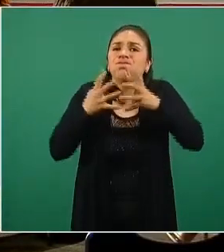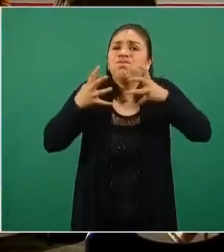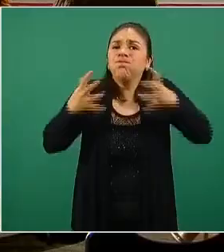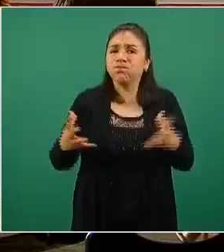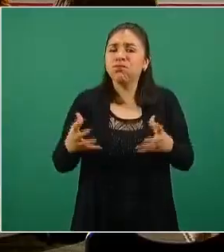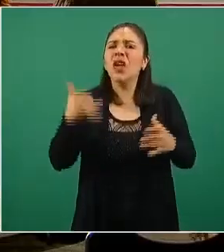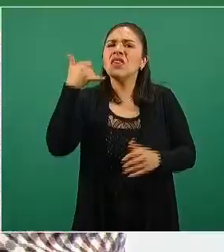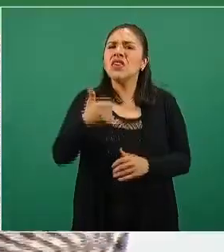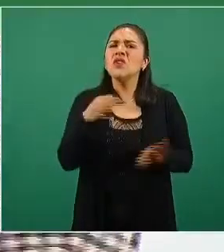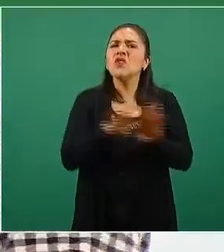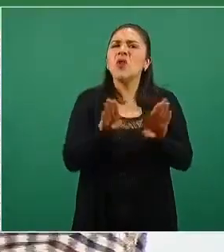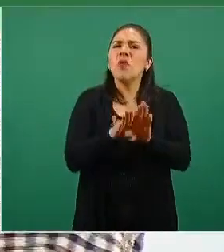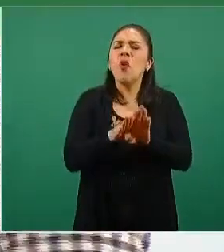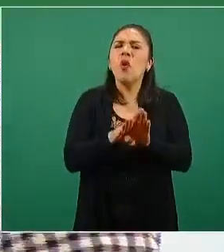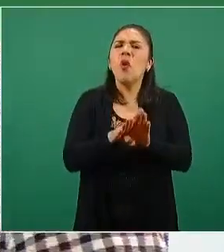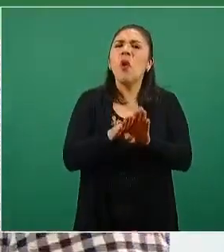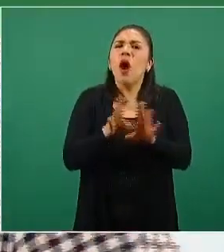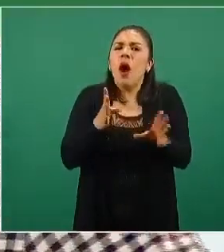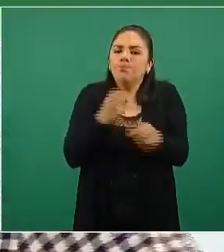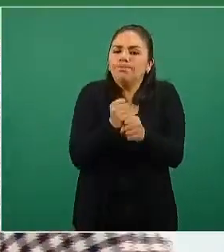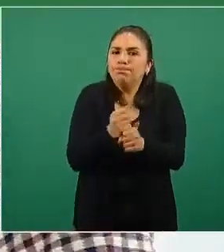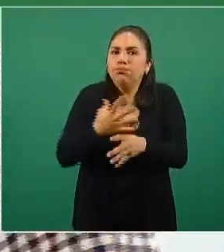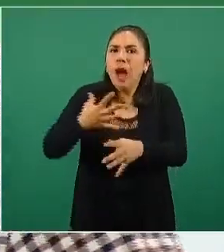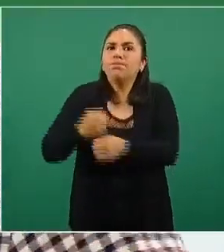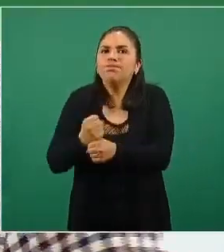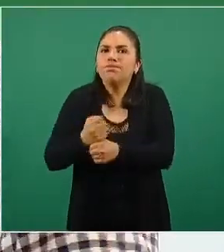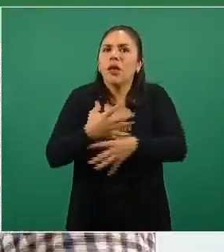también microtrombótico, se obstruyen las